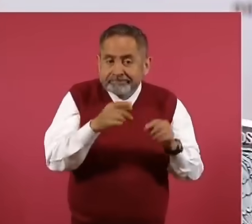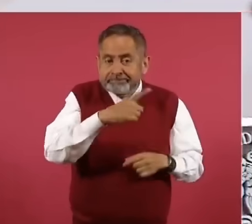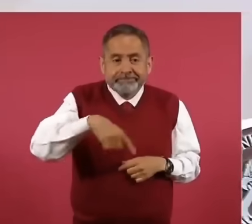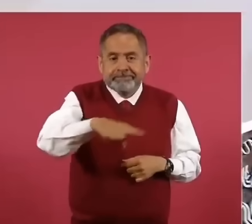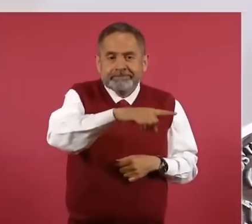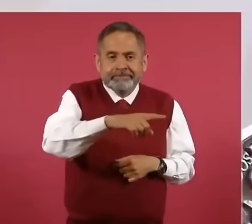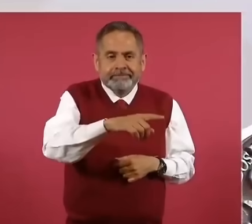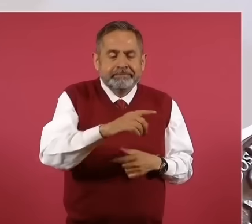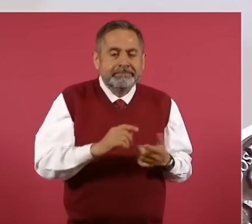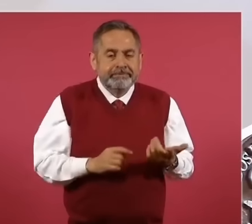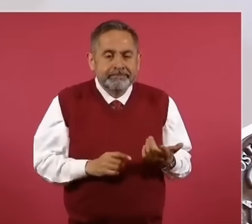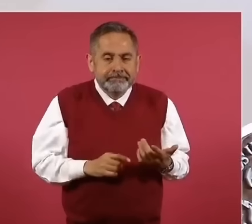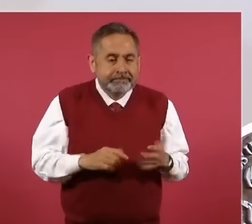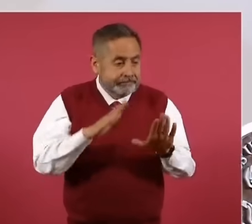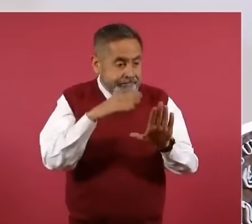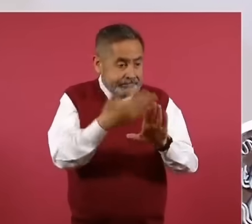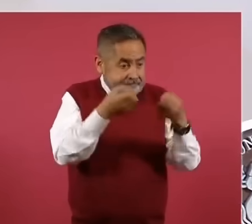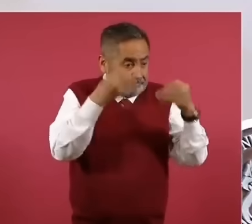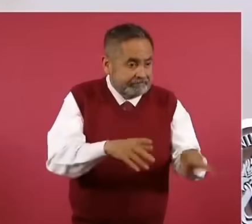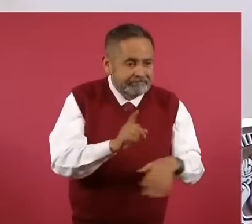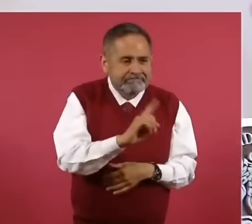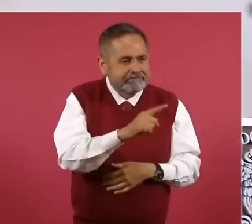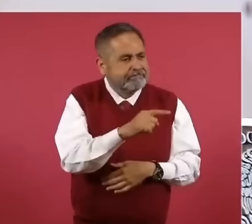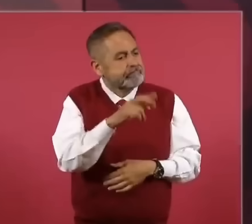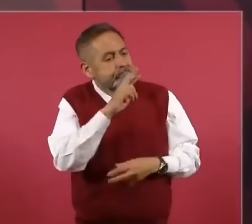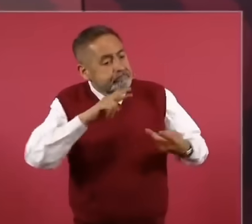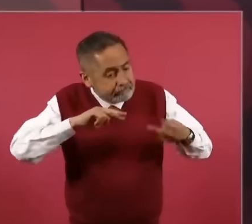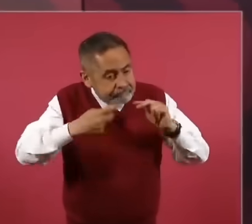de perjudicarse, se van a beneficiar.